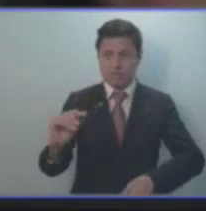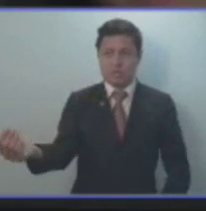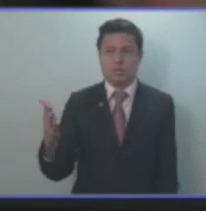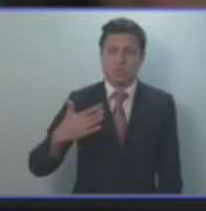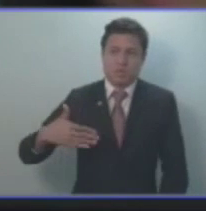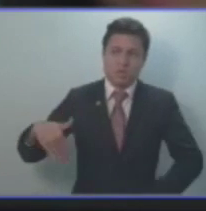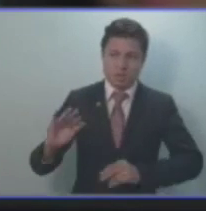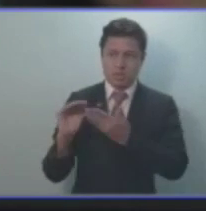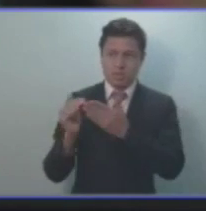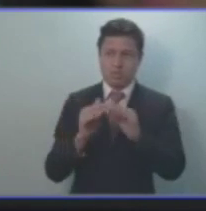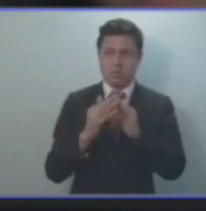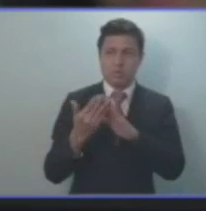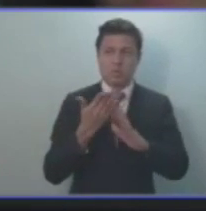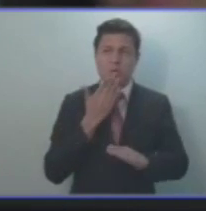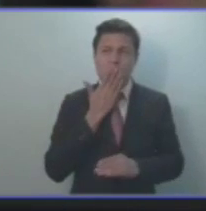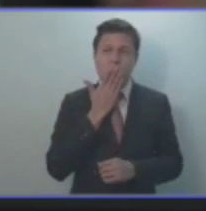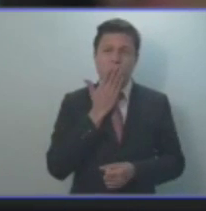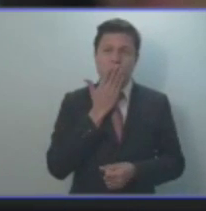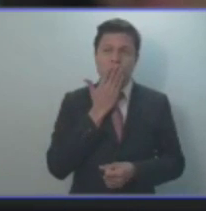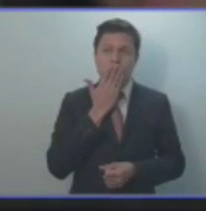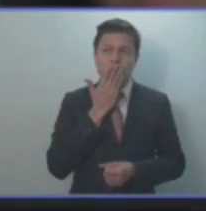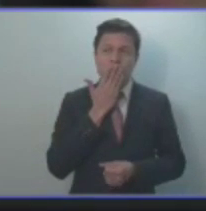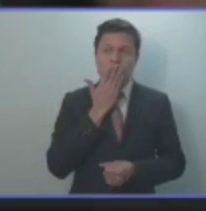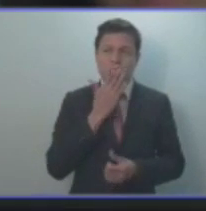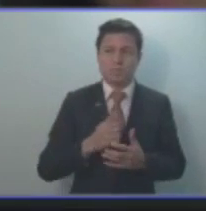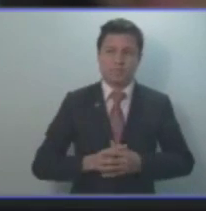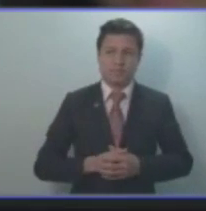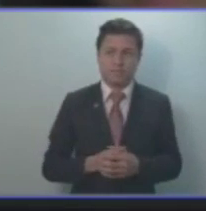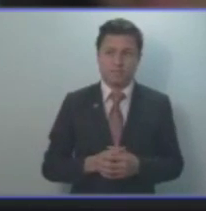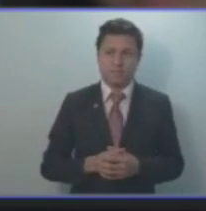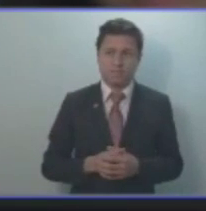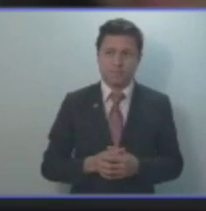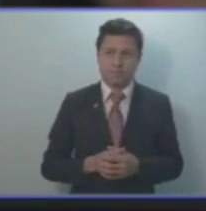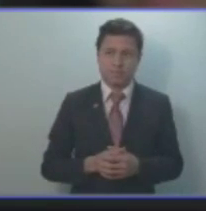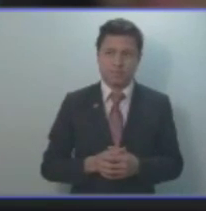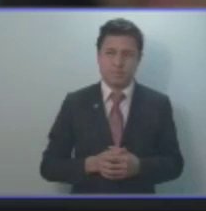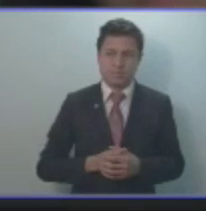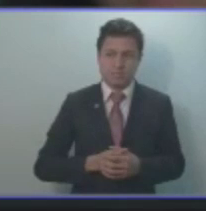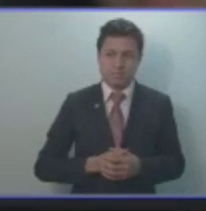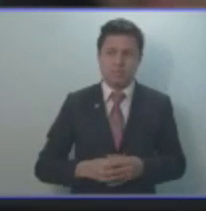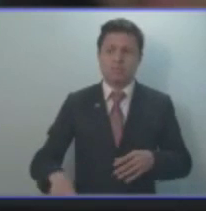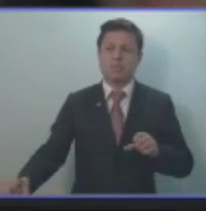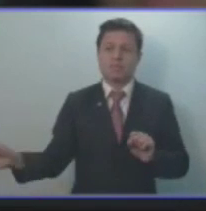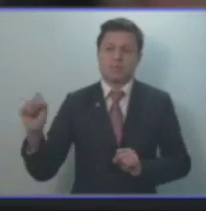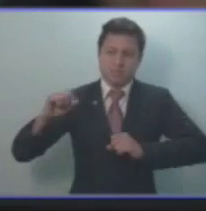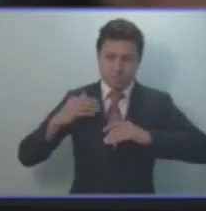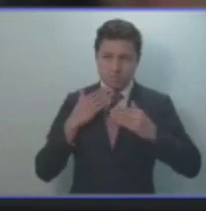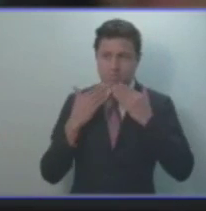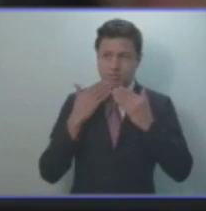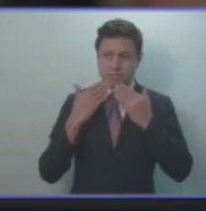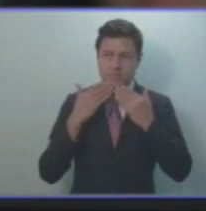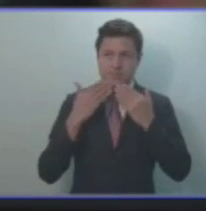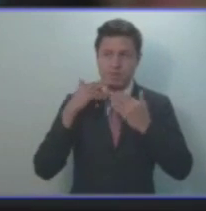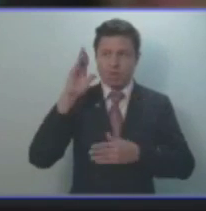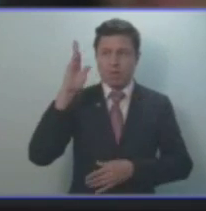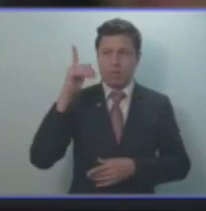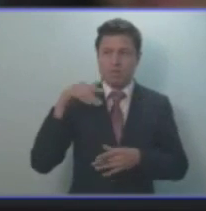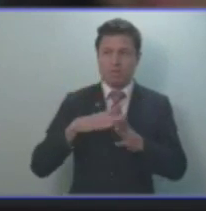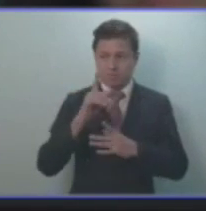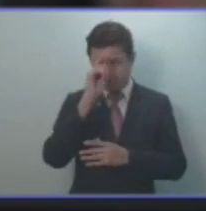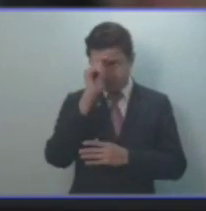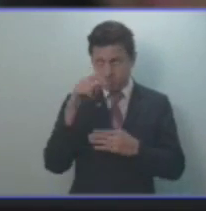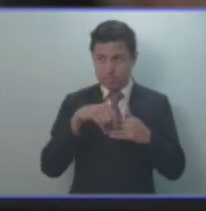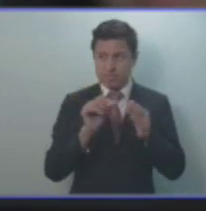de comunidades indígenas. Sobre el particular, exponemos al Honorable